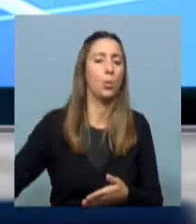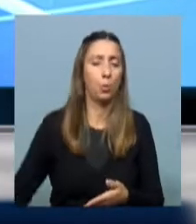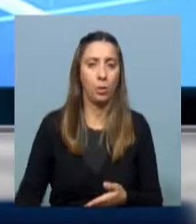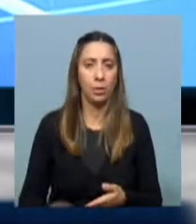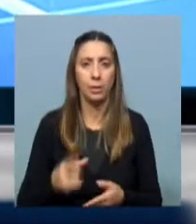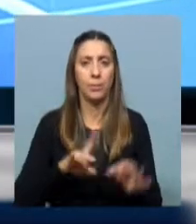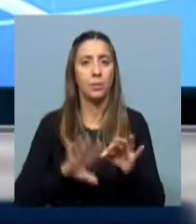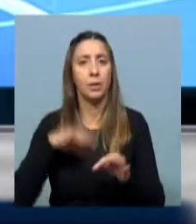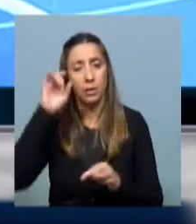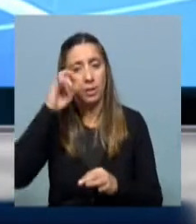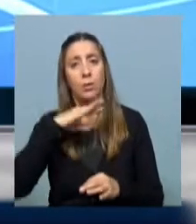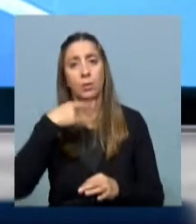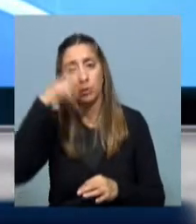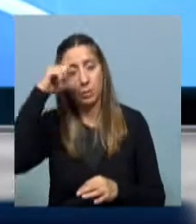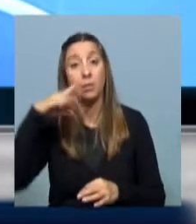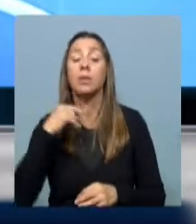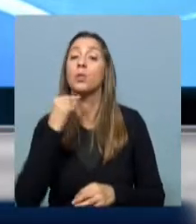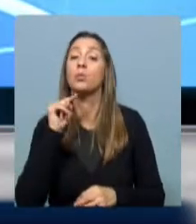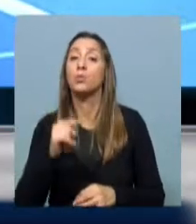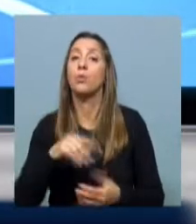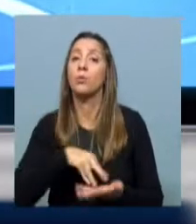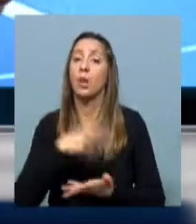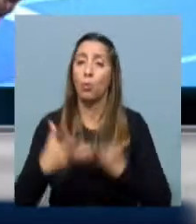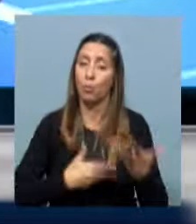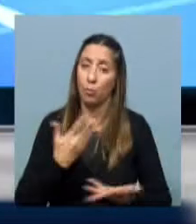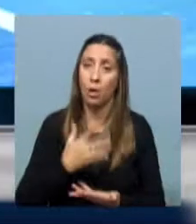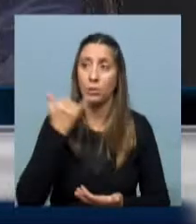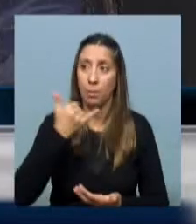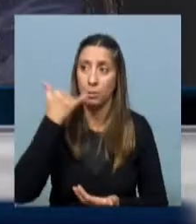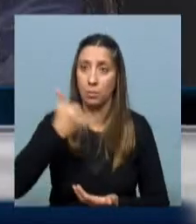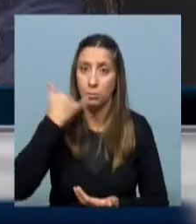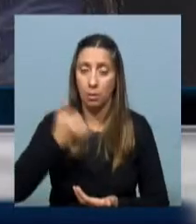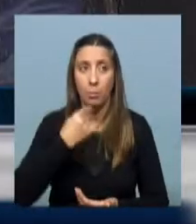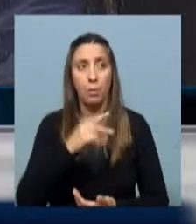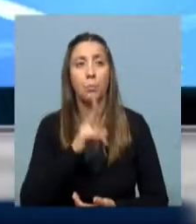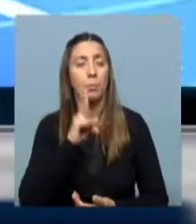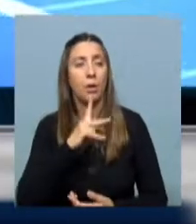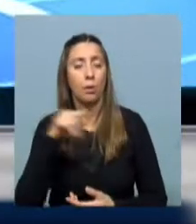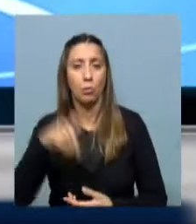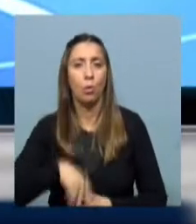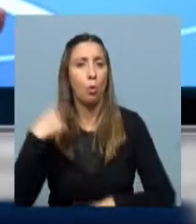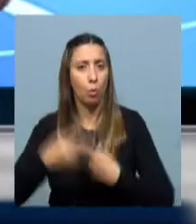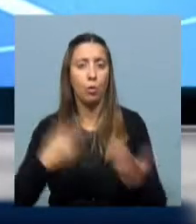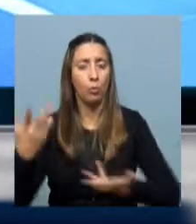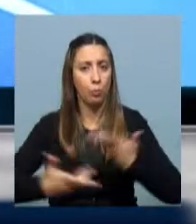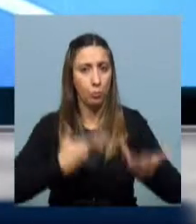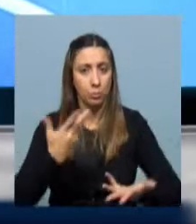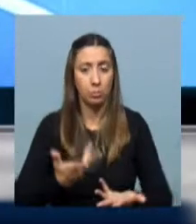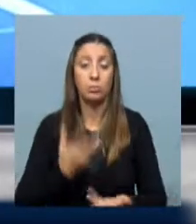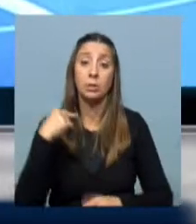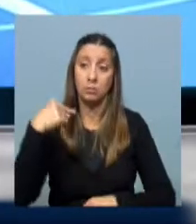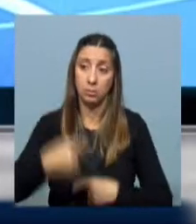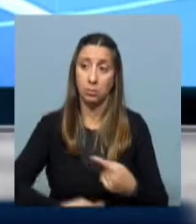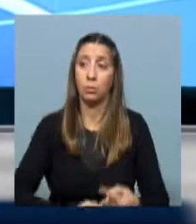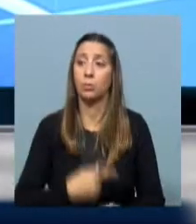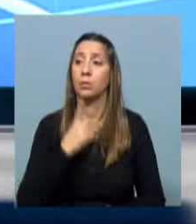de Quines, de José María, que dice que tiene los hijos en Tierra del Fuego, que lo llaman porque ven en TN, dicen que siguen los incendios. Efectivamente, nos están